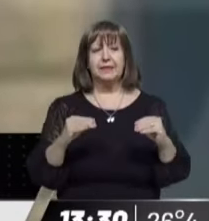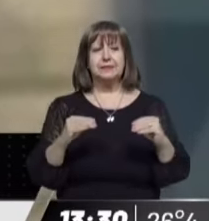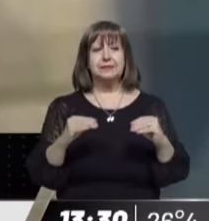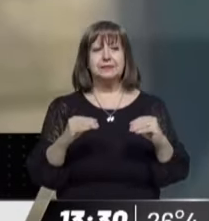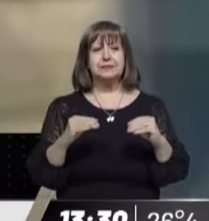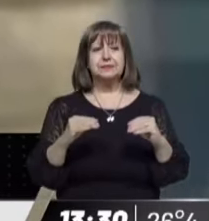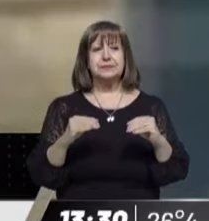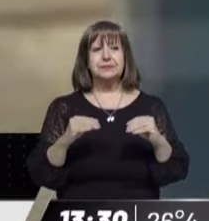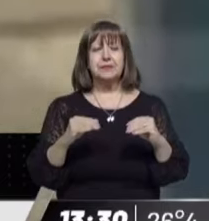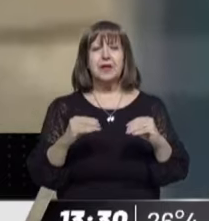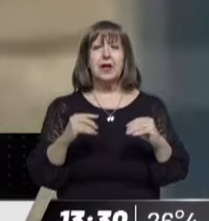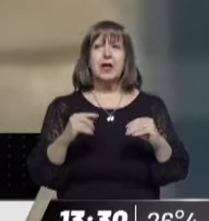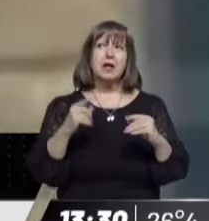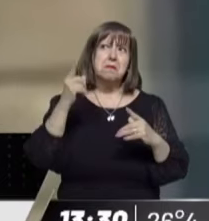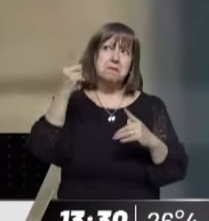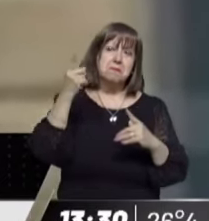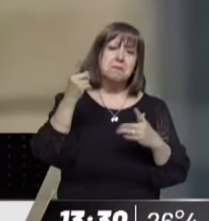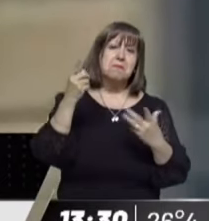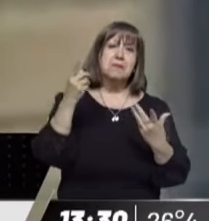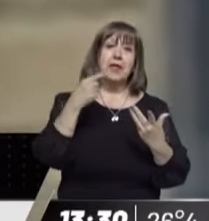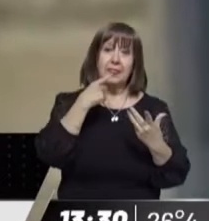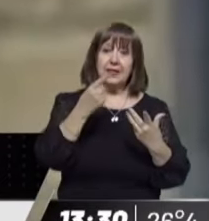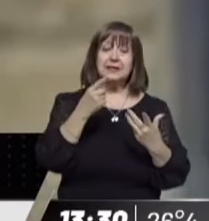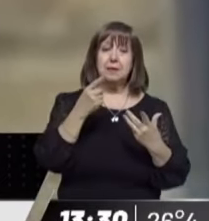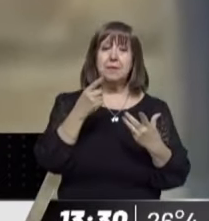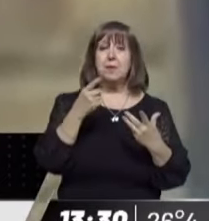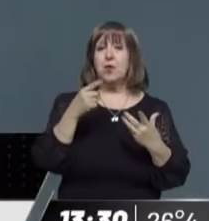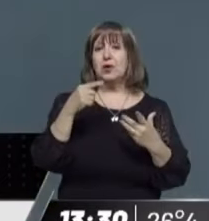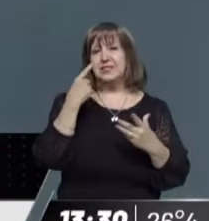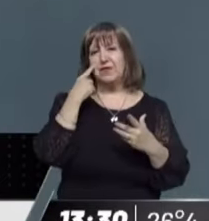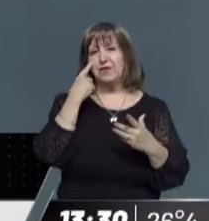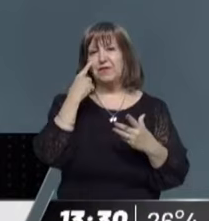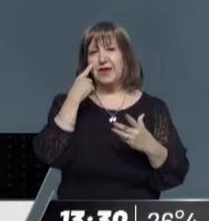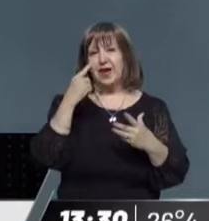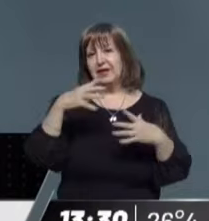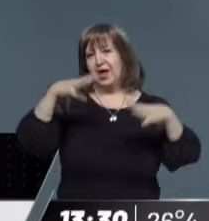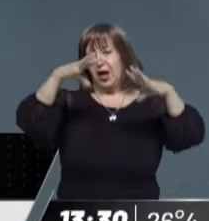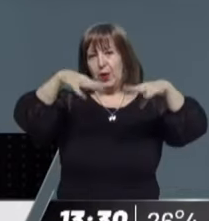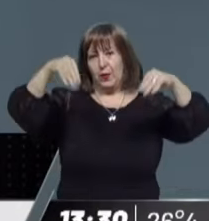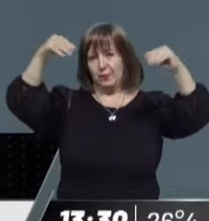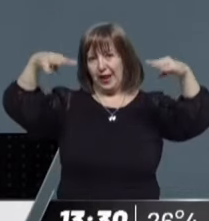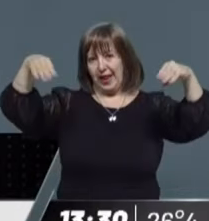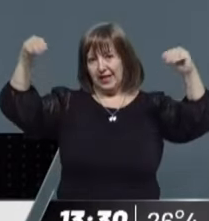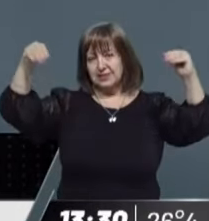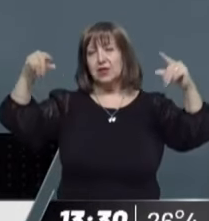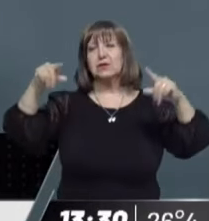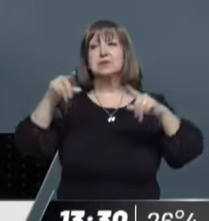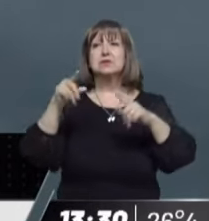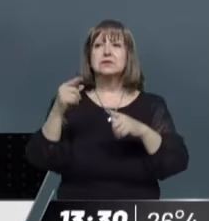prensa, digamos. Sí. Entonces, a través del Palacio de Kensington, anunciaron